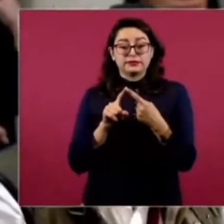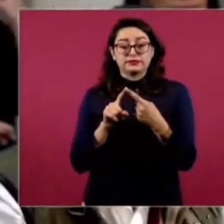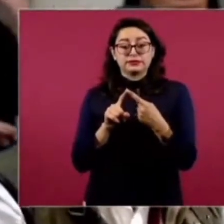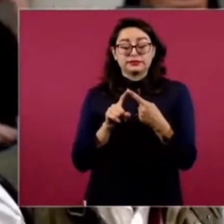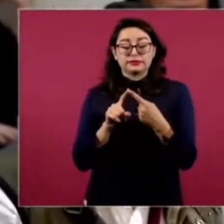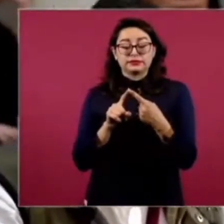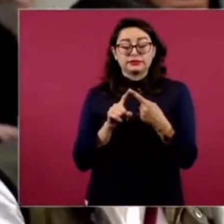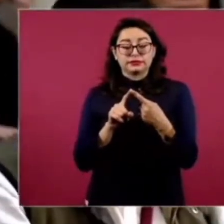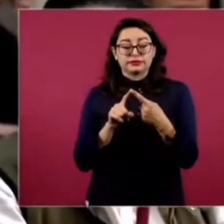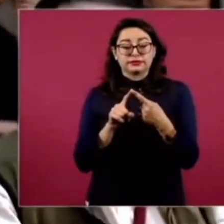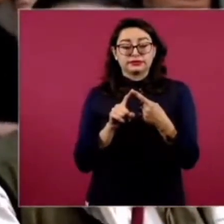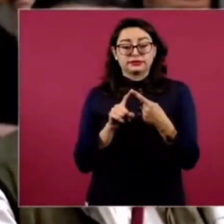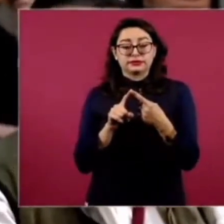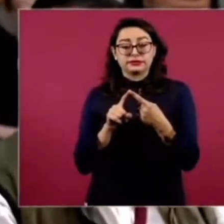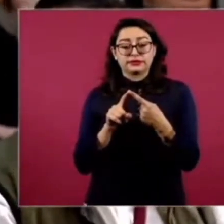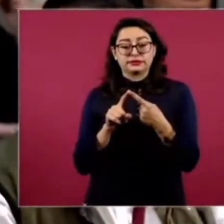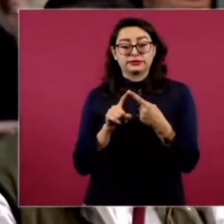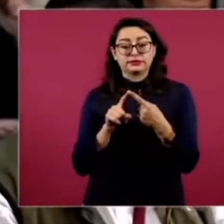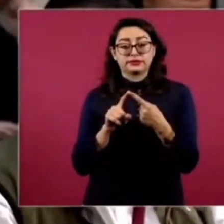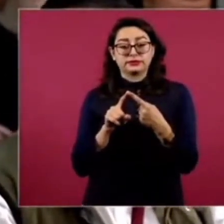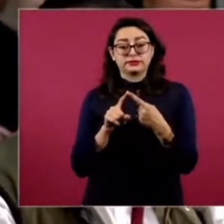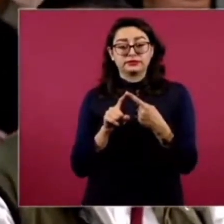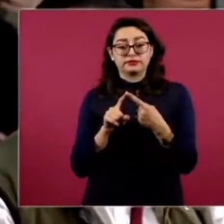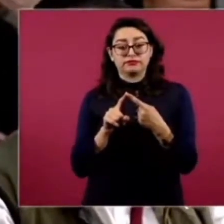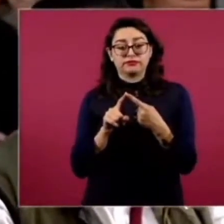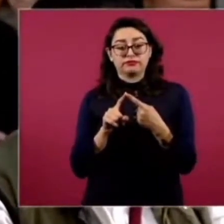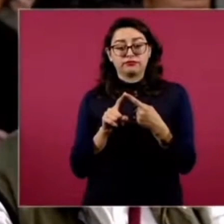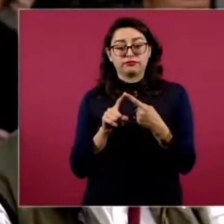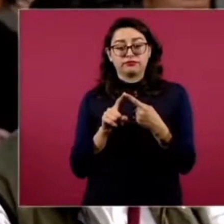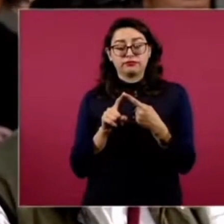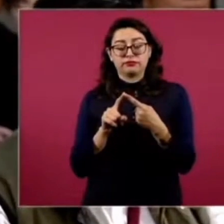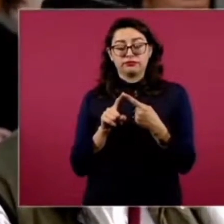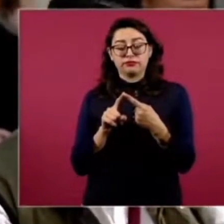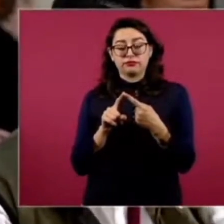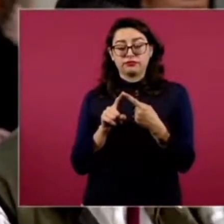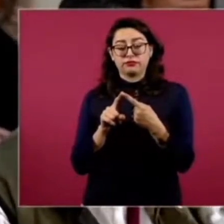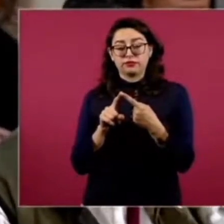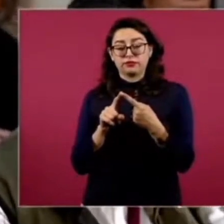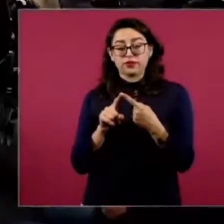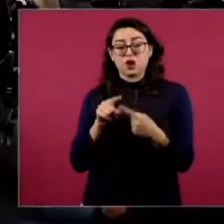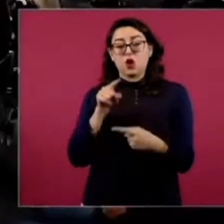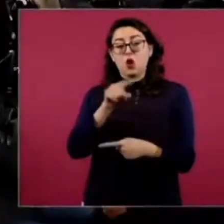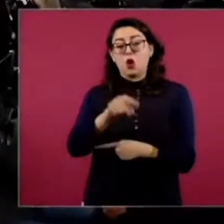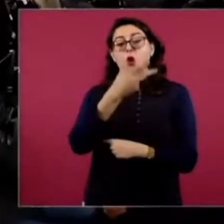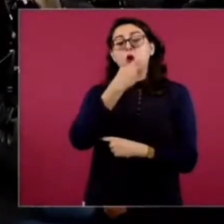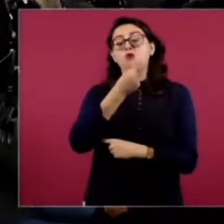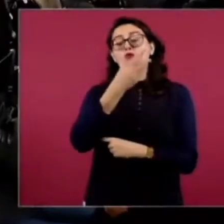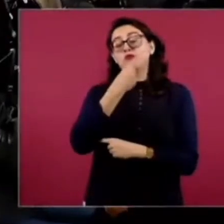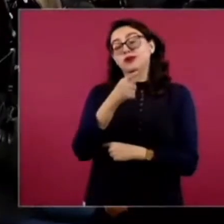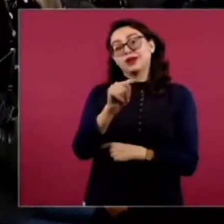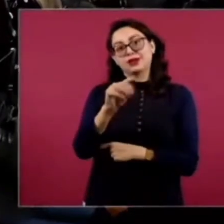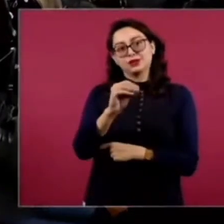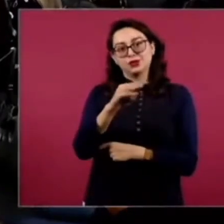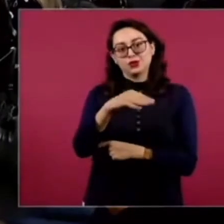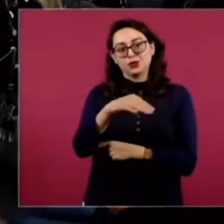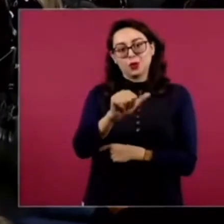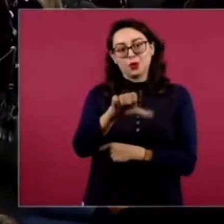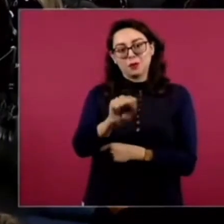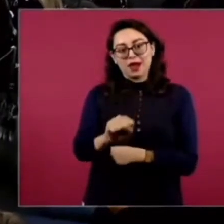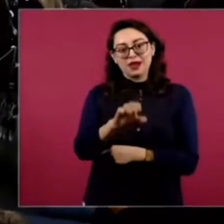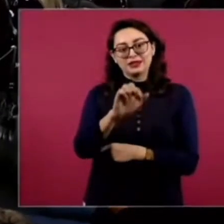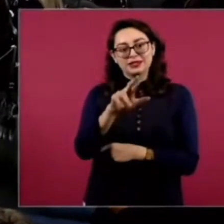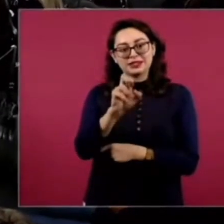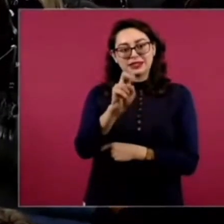Corte de Justicia que resuelva, por ejemplo, un amparo que solicita Tomás Herón, que aquí mismo se